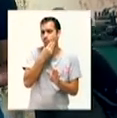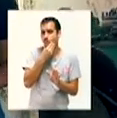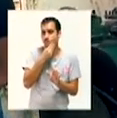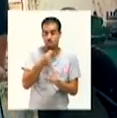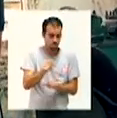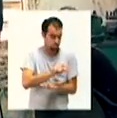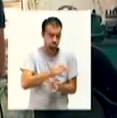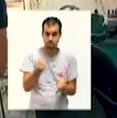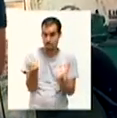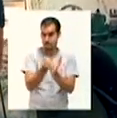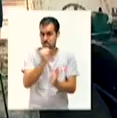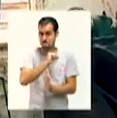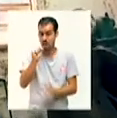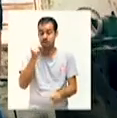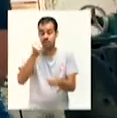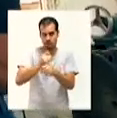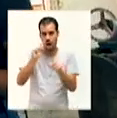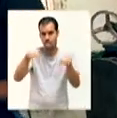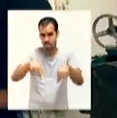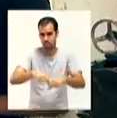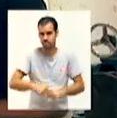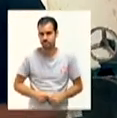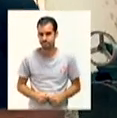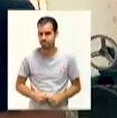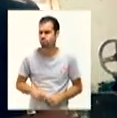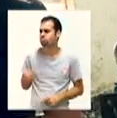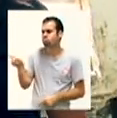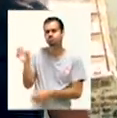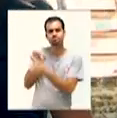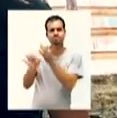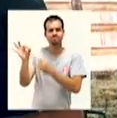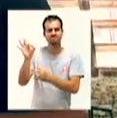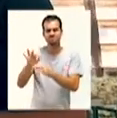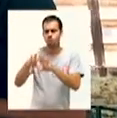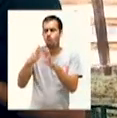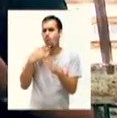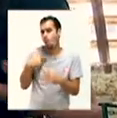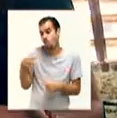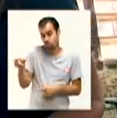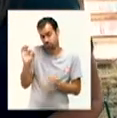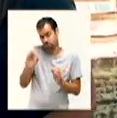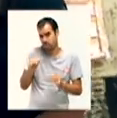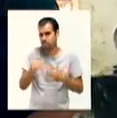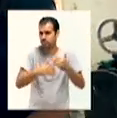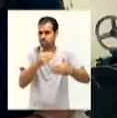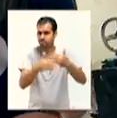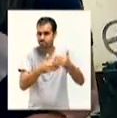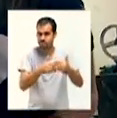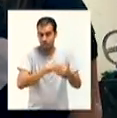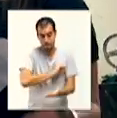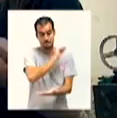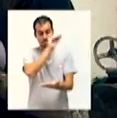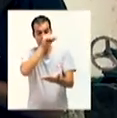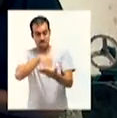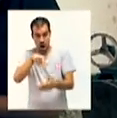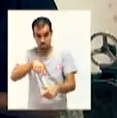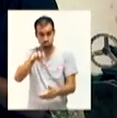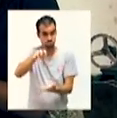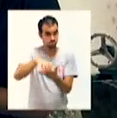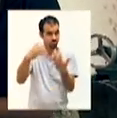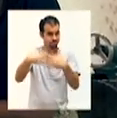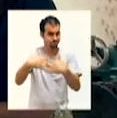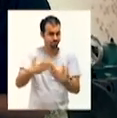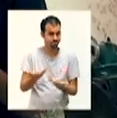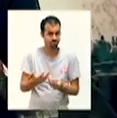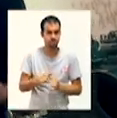recién graduado, que labora aquí en el Central. Luis Ángel, conversa con nosotros un poco acerca de cómo ha sido este proceso de tu inserción de trabajo aquí en el Central,